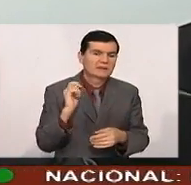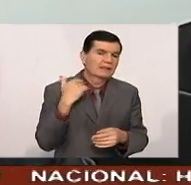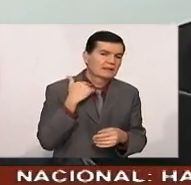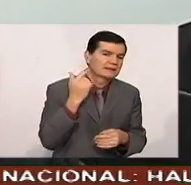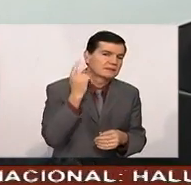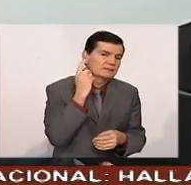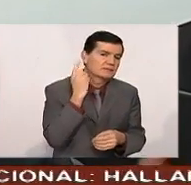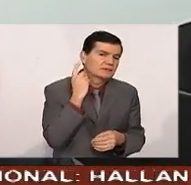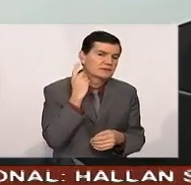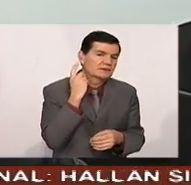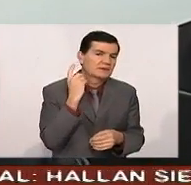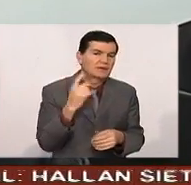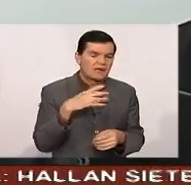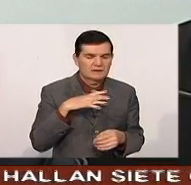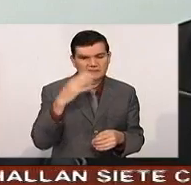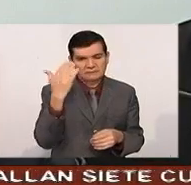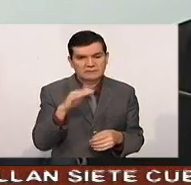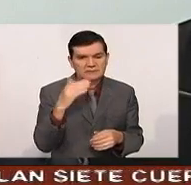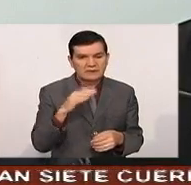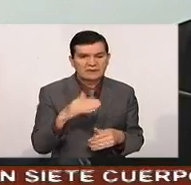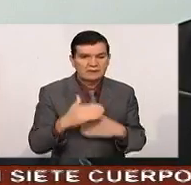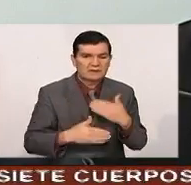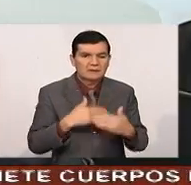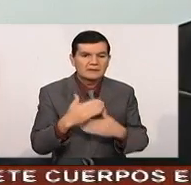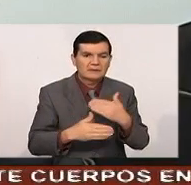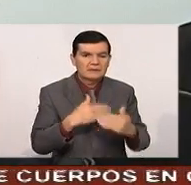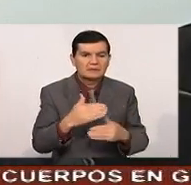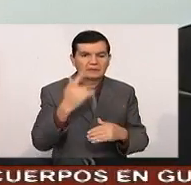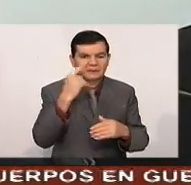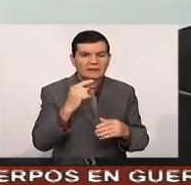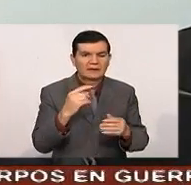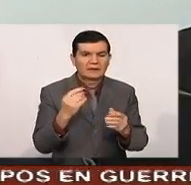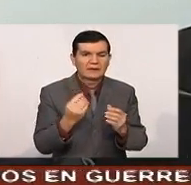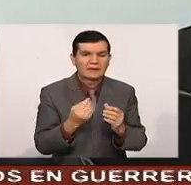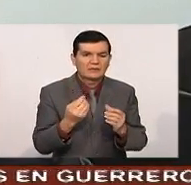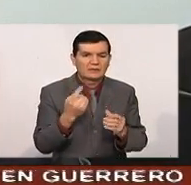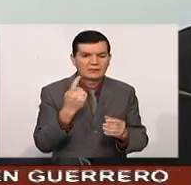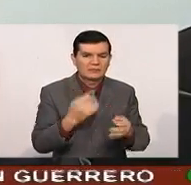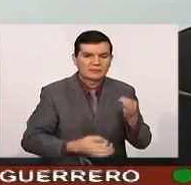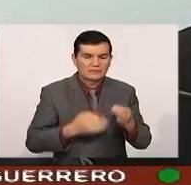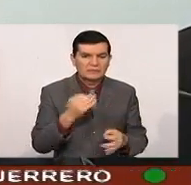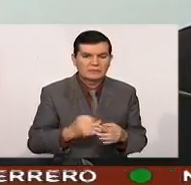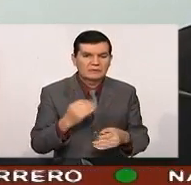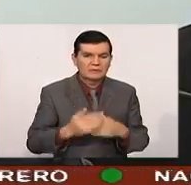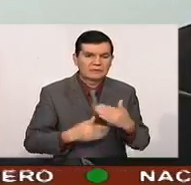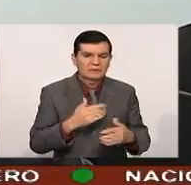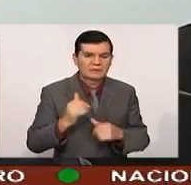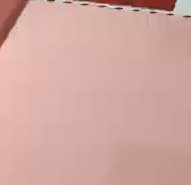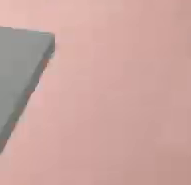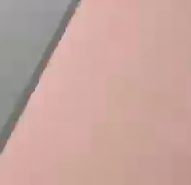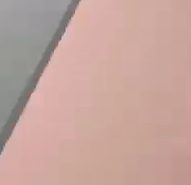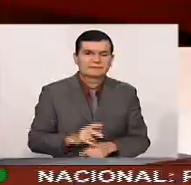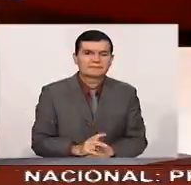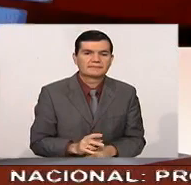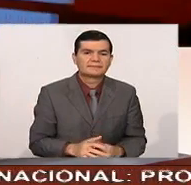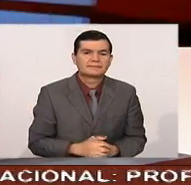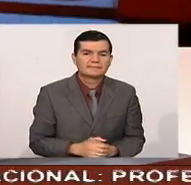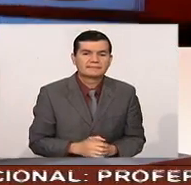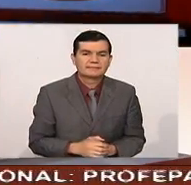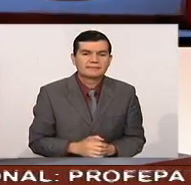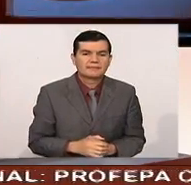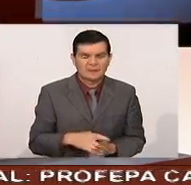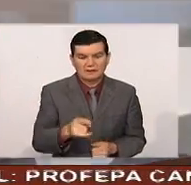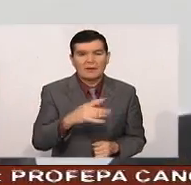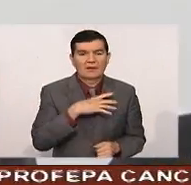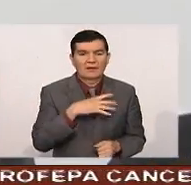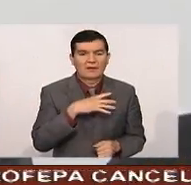exdiputada, que como se sabe se procederá a dar curso al juicio de procedencia correspondiente. Como